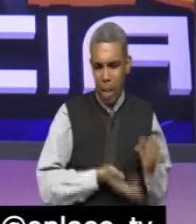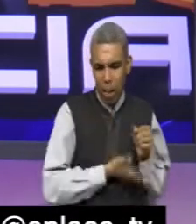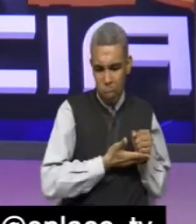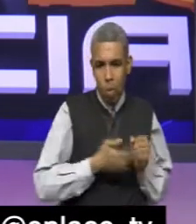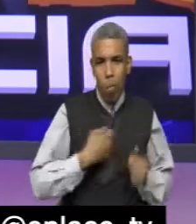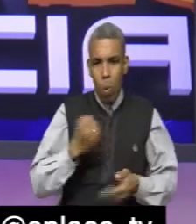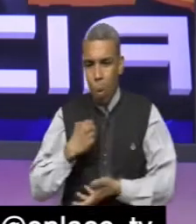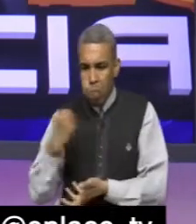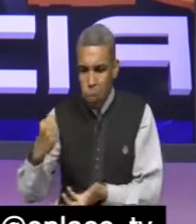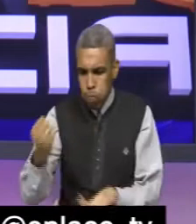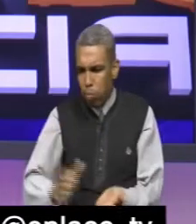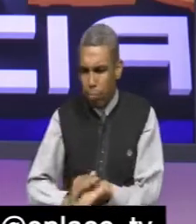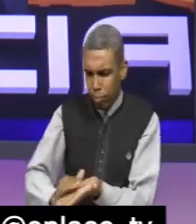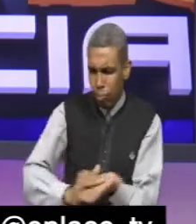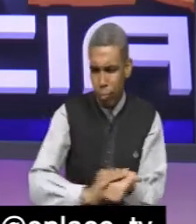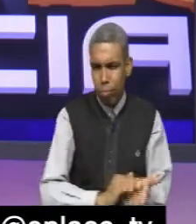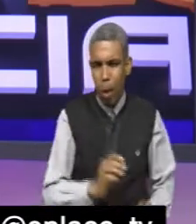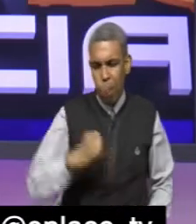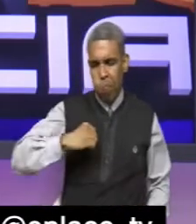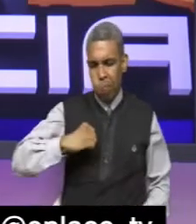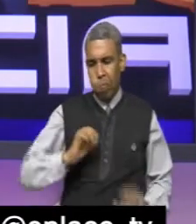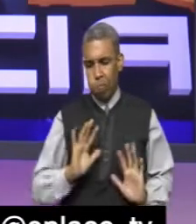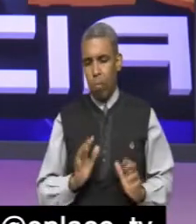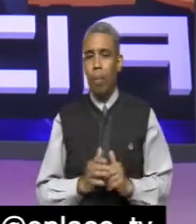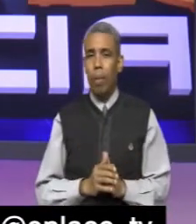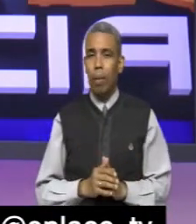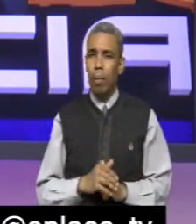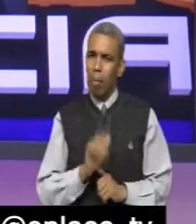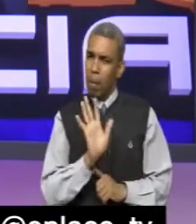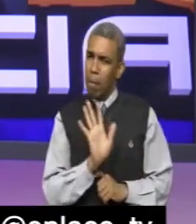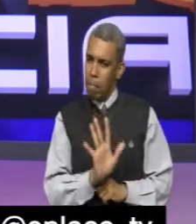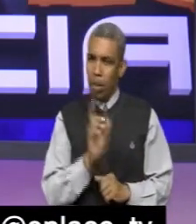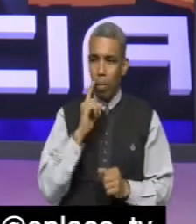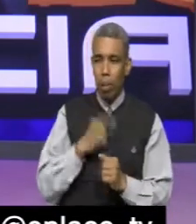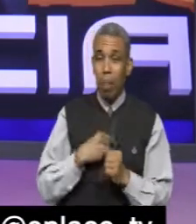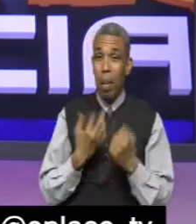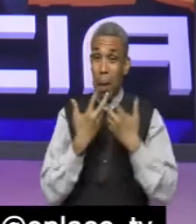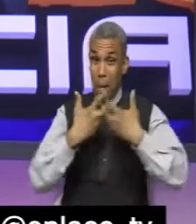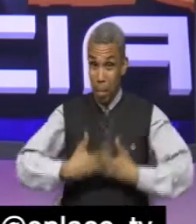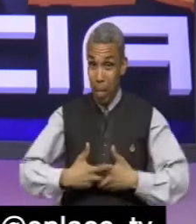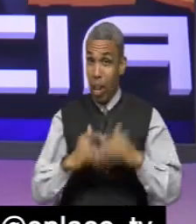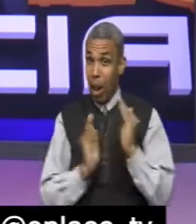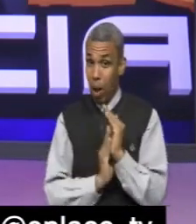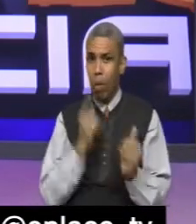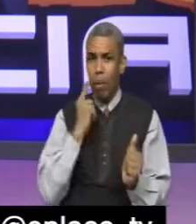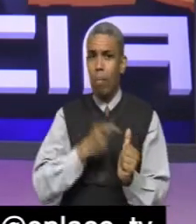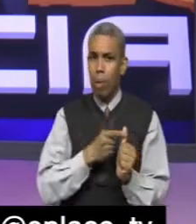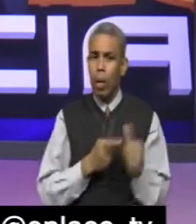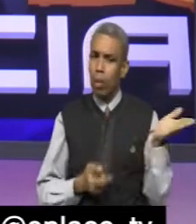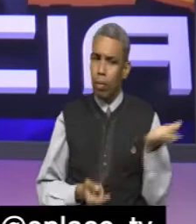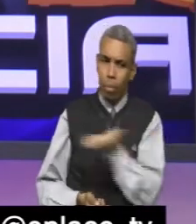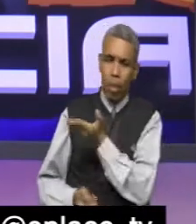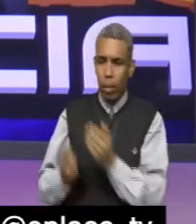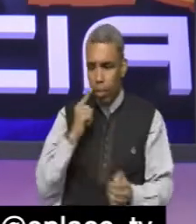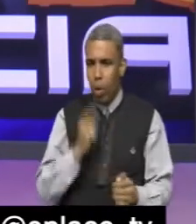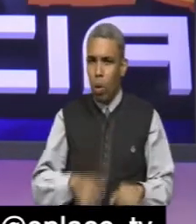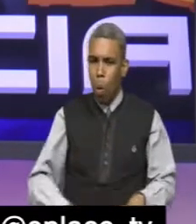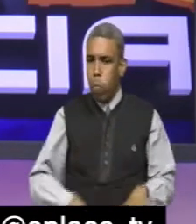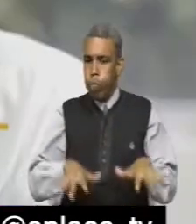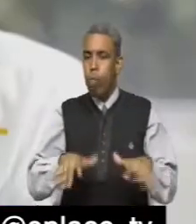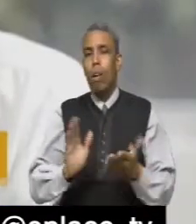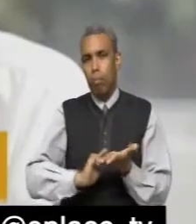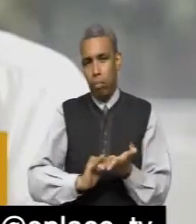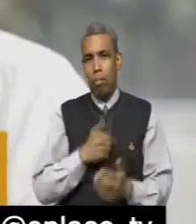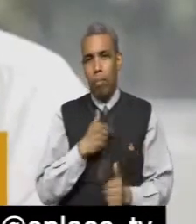de inconvenientes. El funcionario no descartó gestionar con la empresa Aguas de Barranca Bermeja el mantenimiento de la institución.